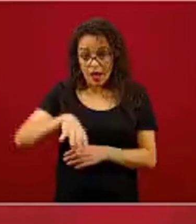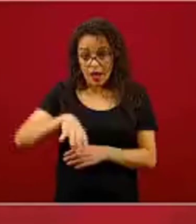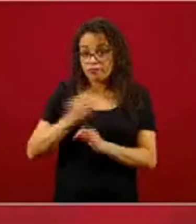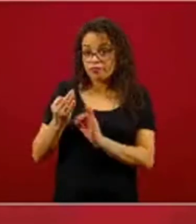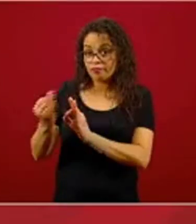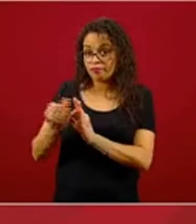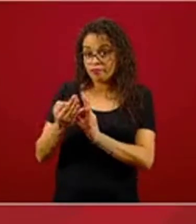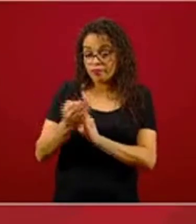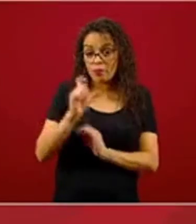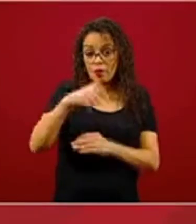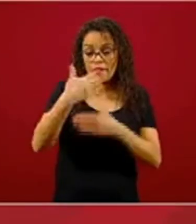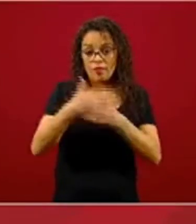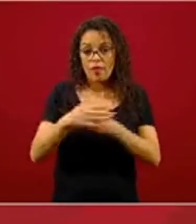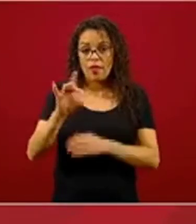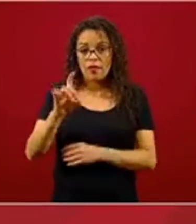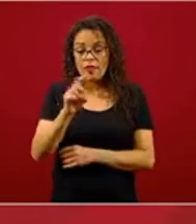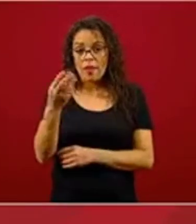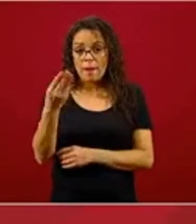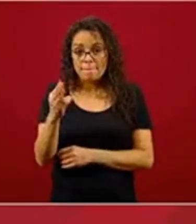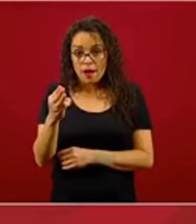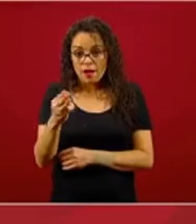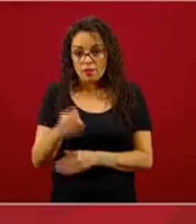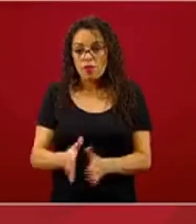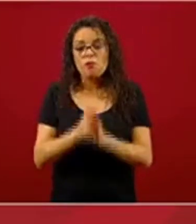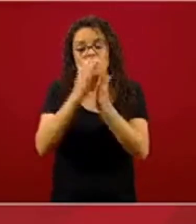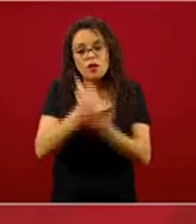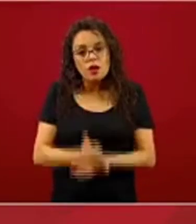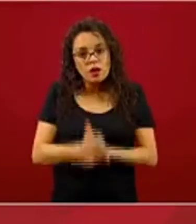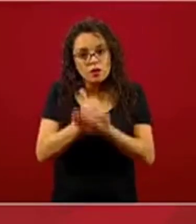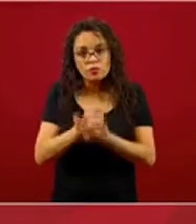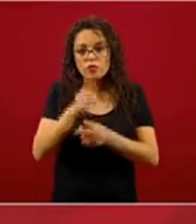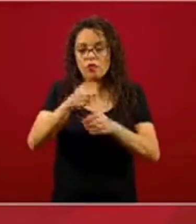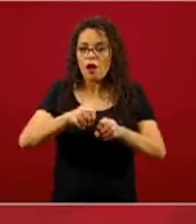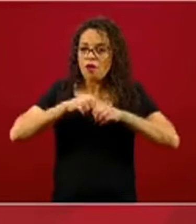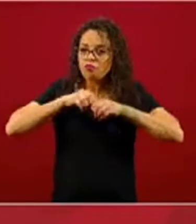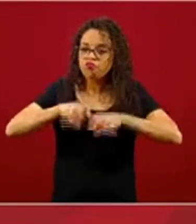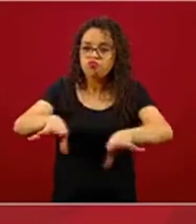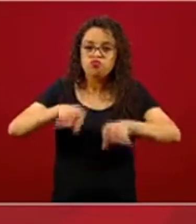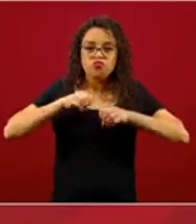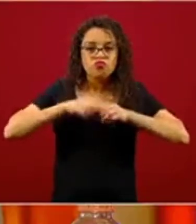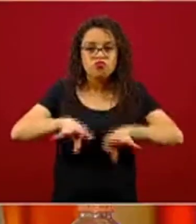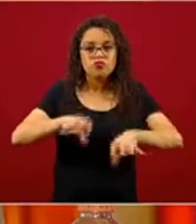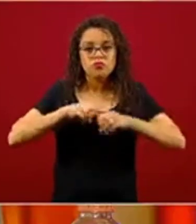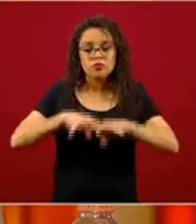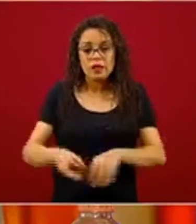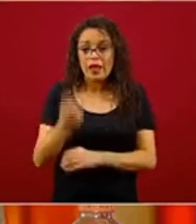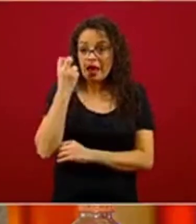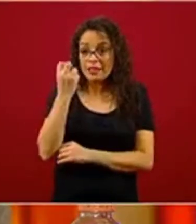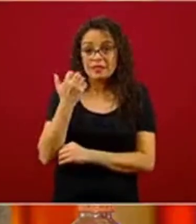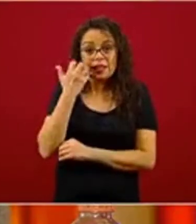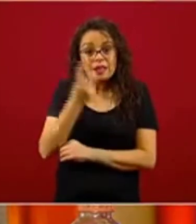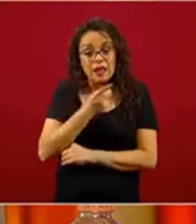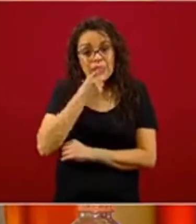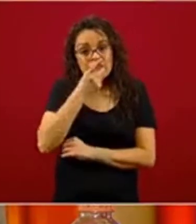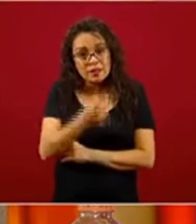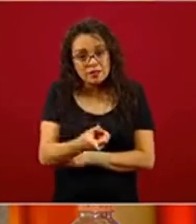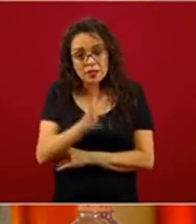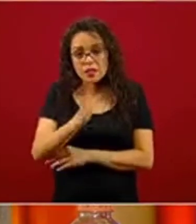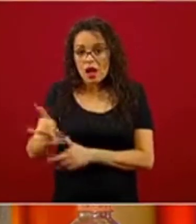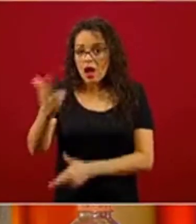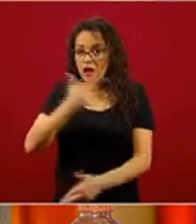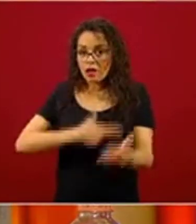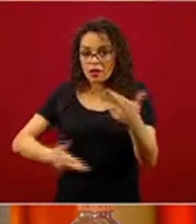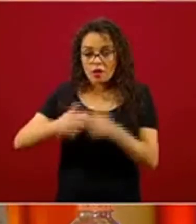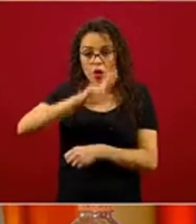de modo alguno, por favor ayúdenos a transmitir este mensaje, no quiere decir en modo alguno que volvemos a